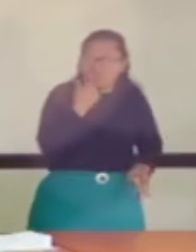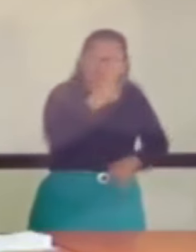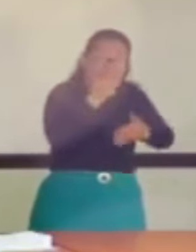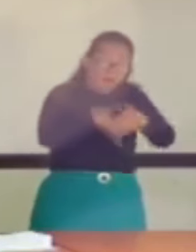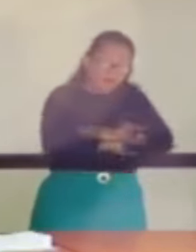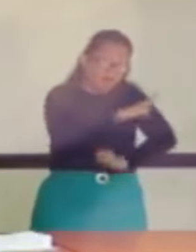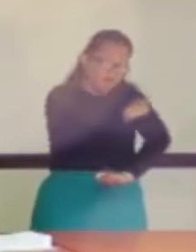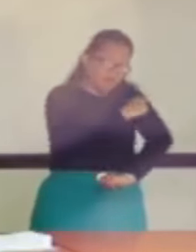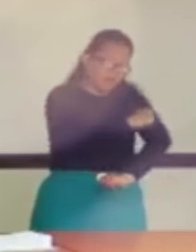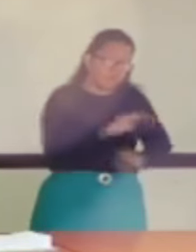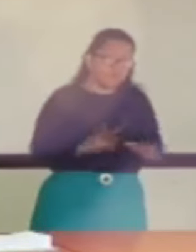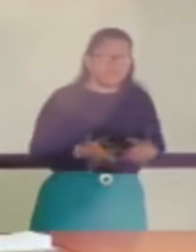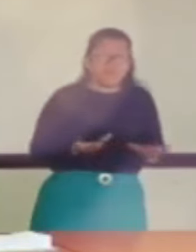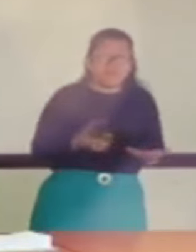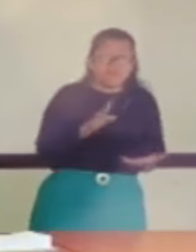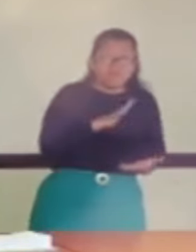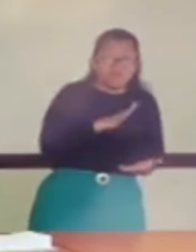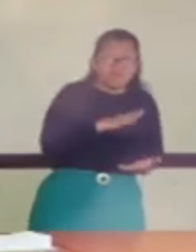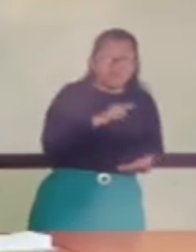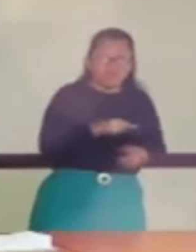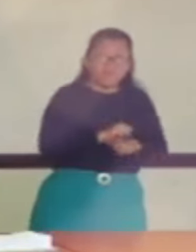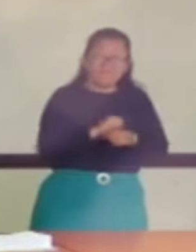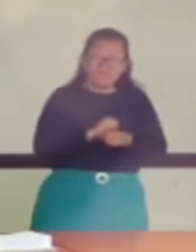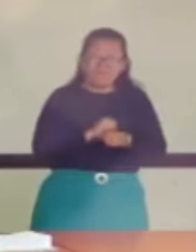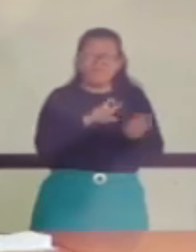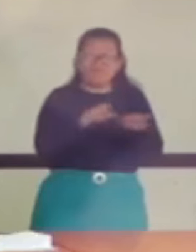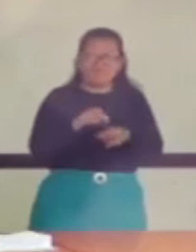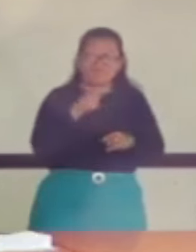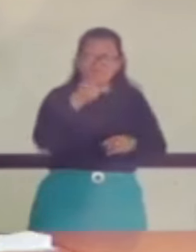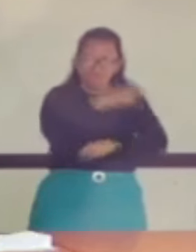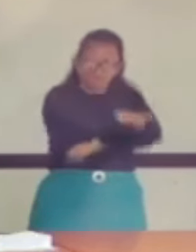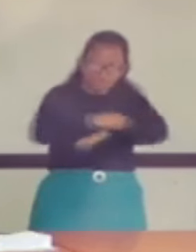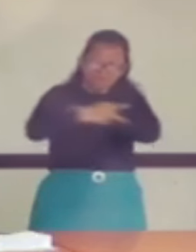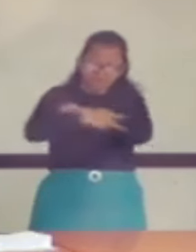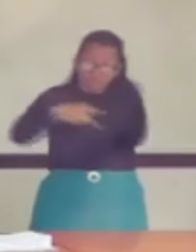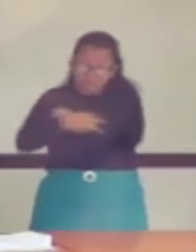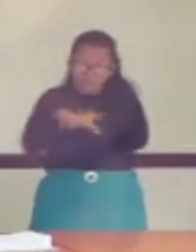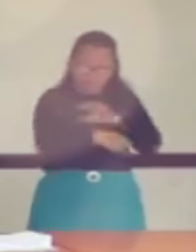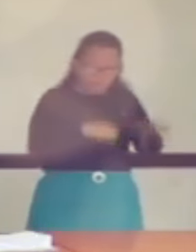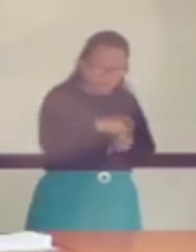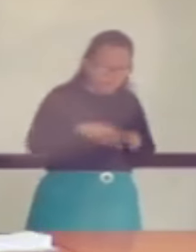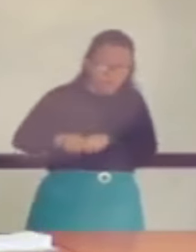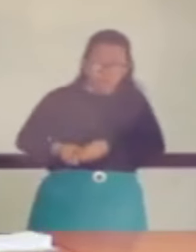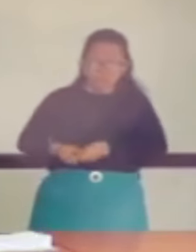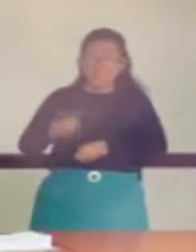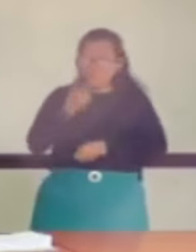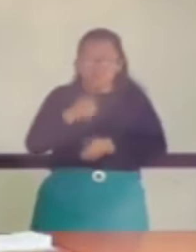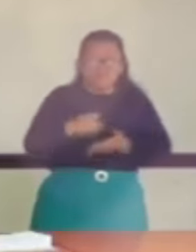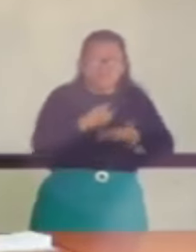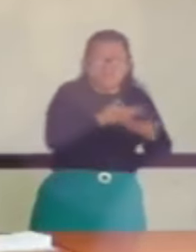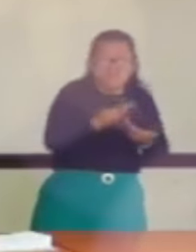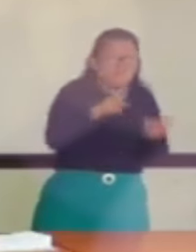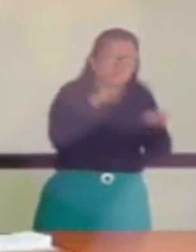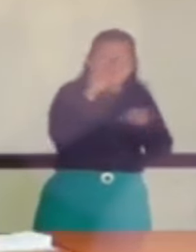y que lleva, pues con esa práctica ilícita también, lucrar con los medicamentos que deberían de llegar a